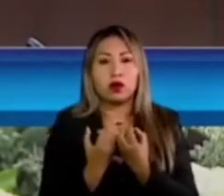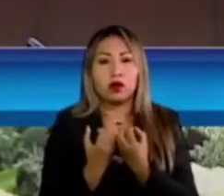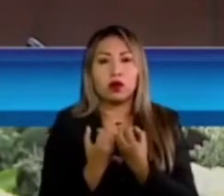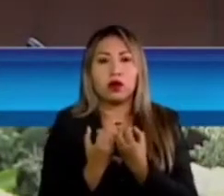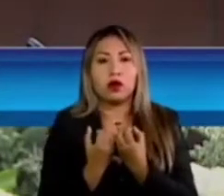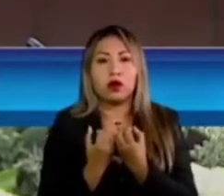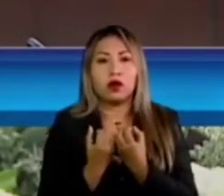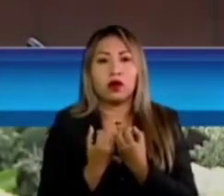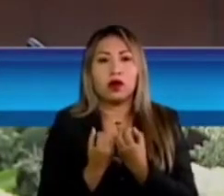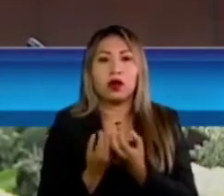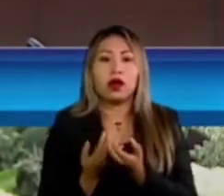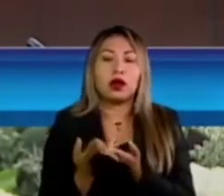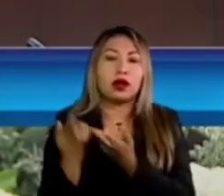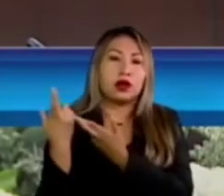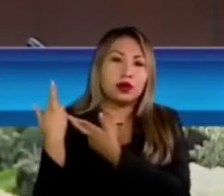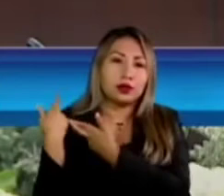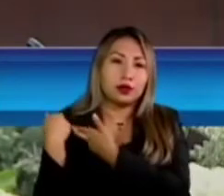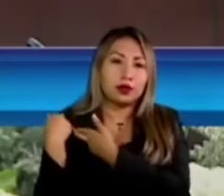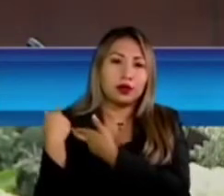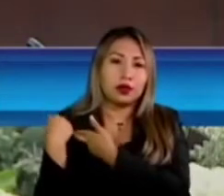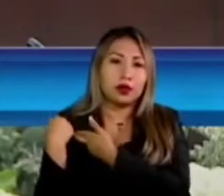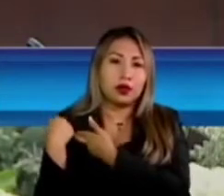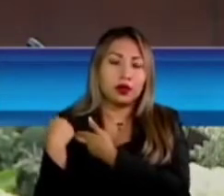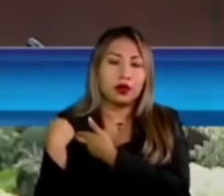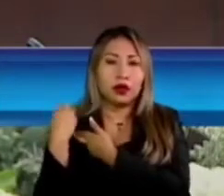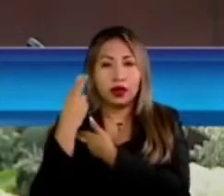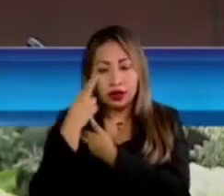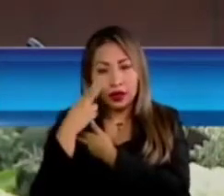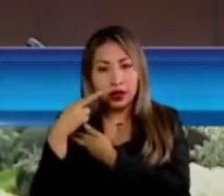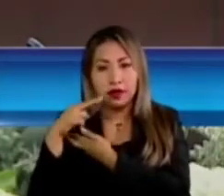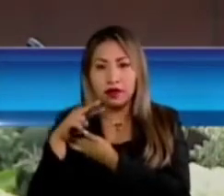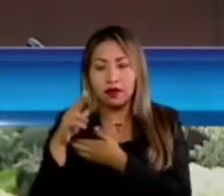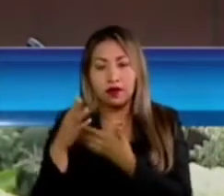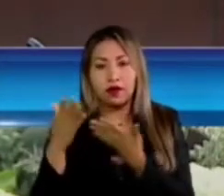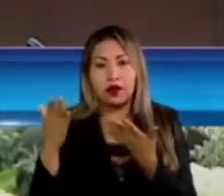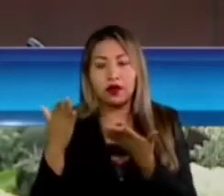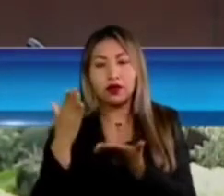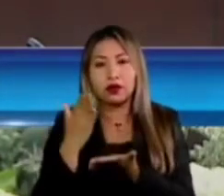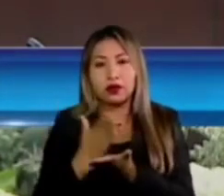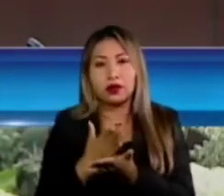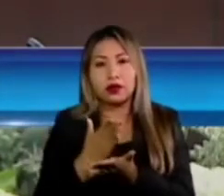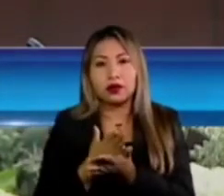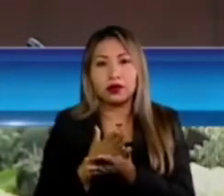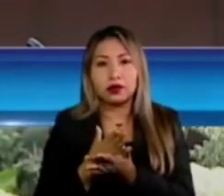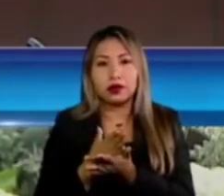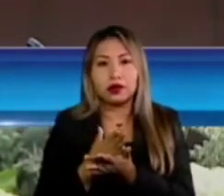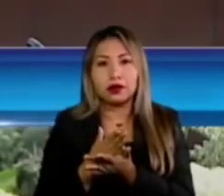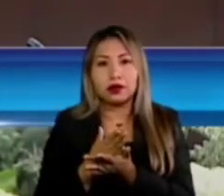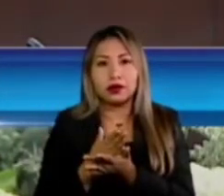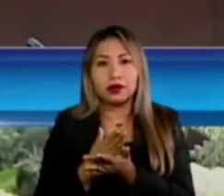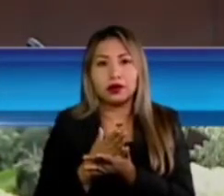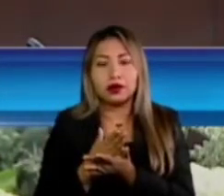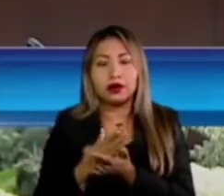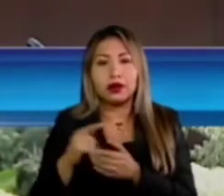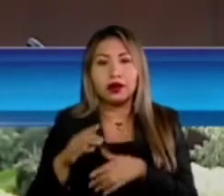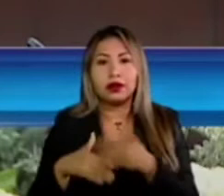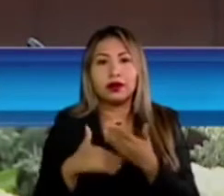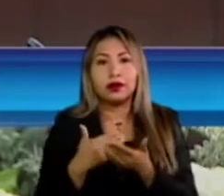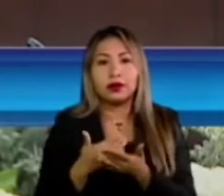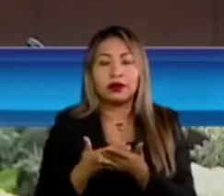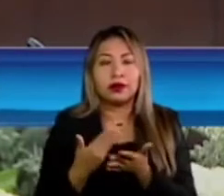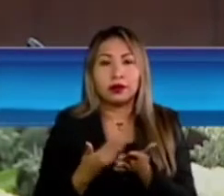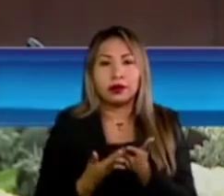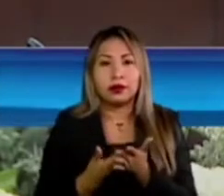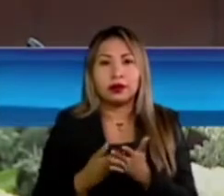entidad responsable de verificar el cumplimiento de las obligaciones pactadas en los contratos con la